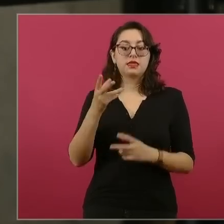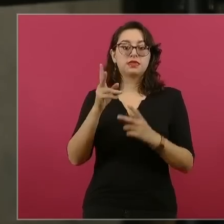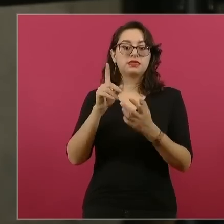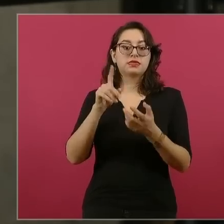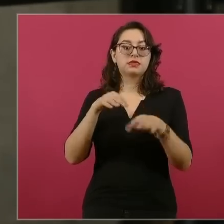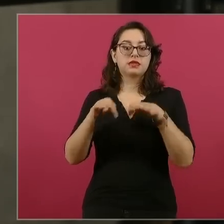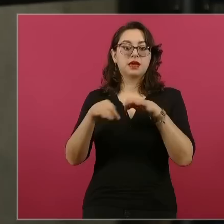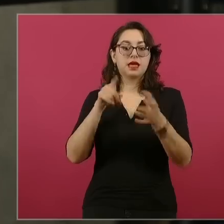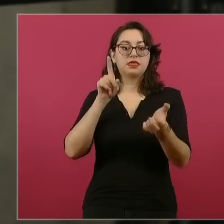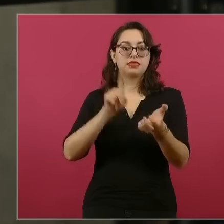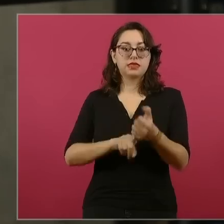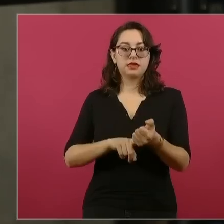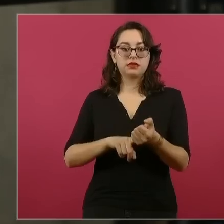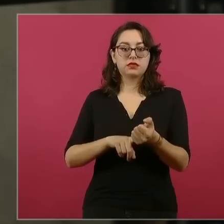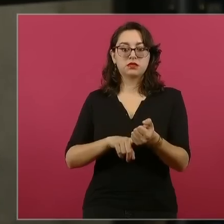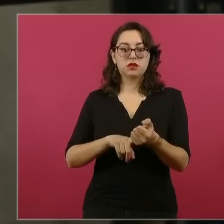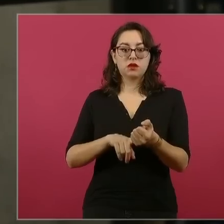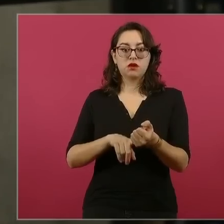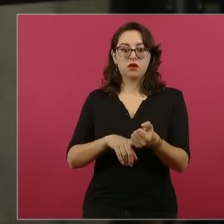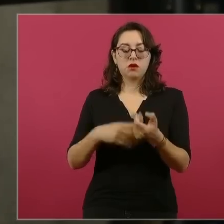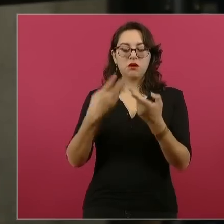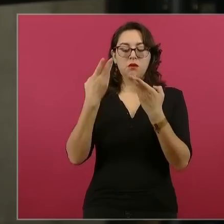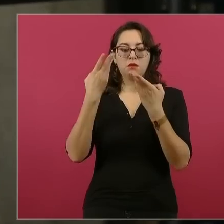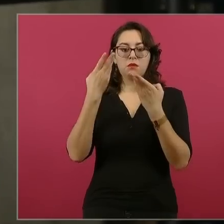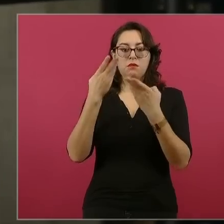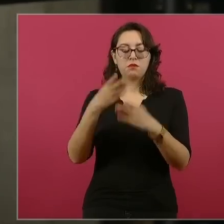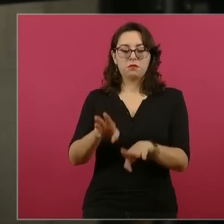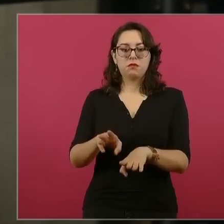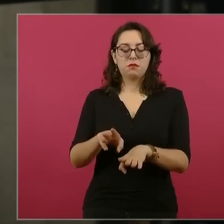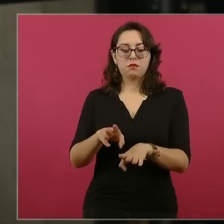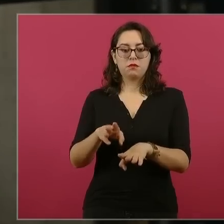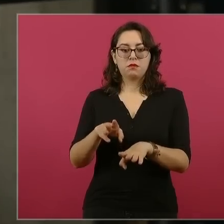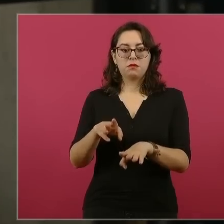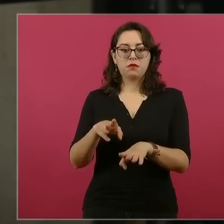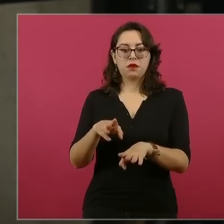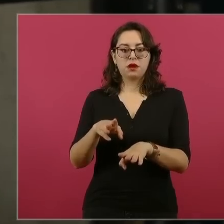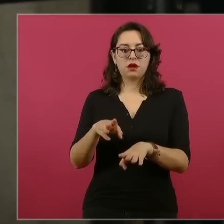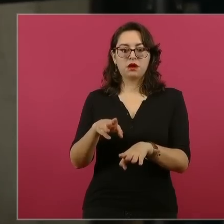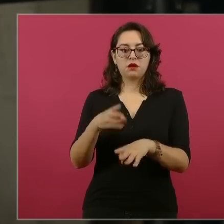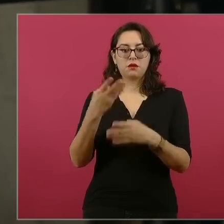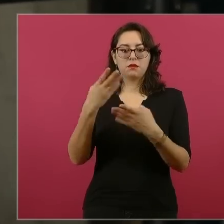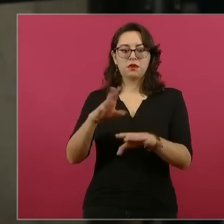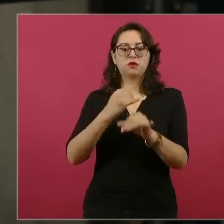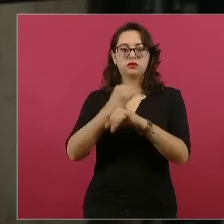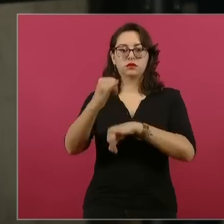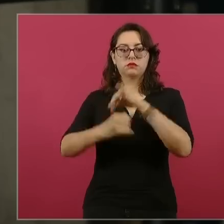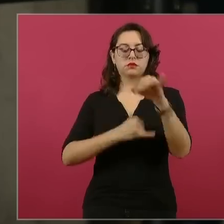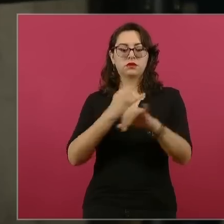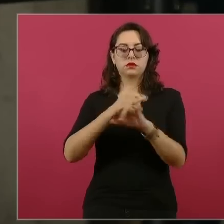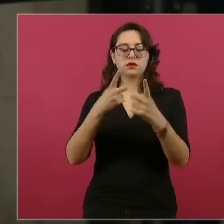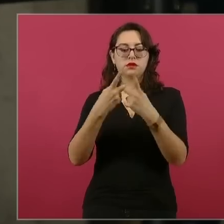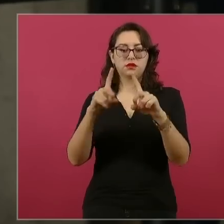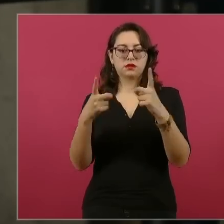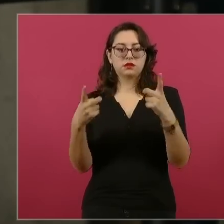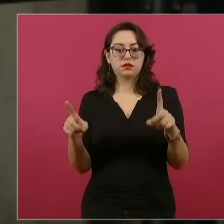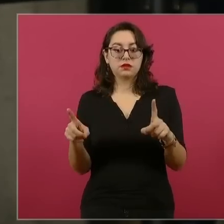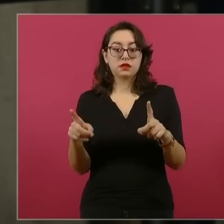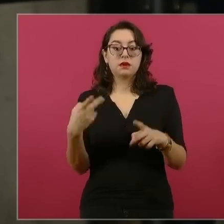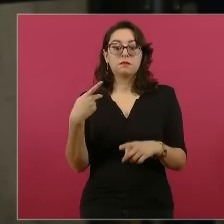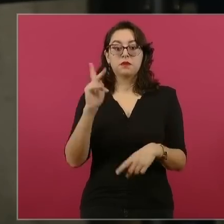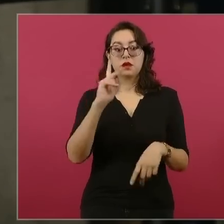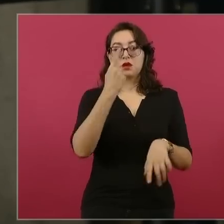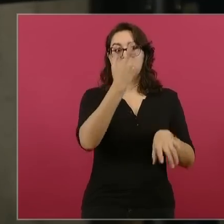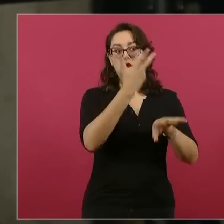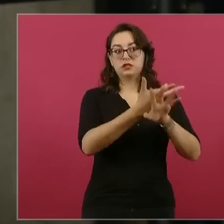pero Estados Unidos la bloqueaba justo porque la tachaba de comunista y afán